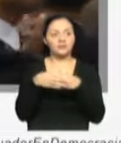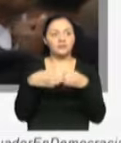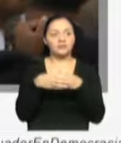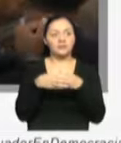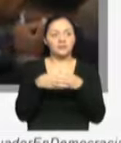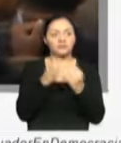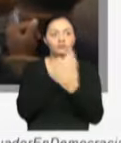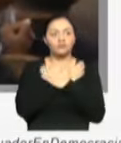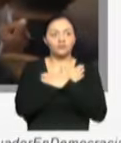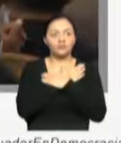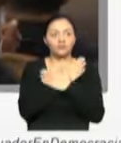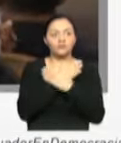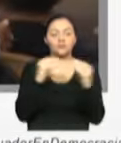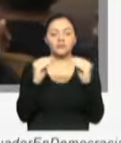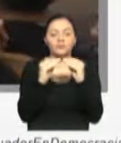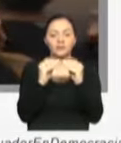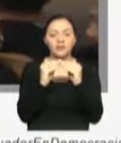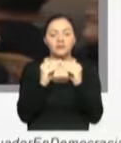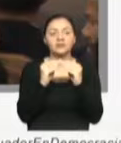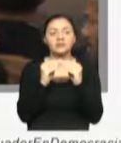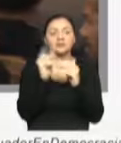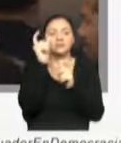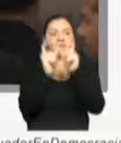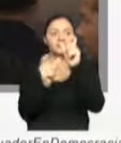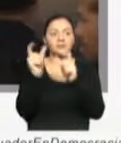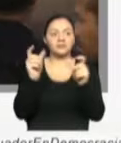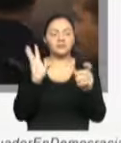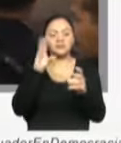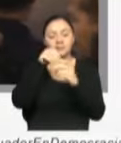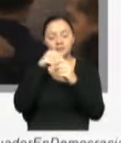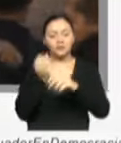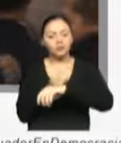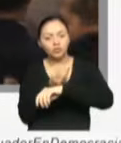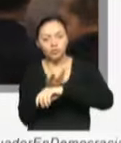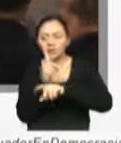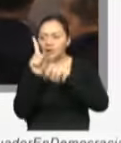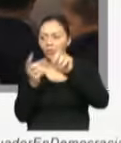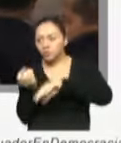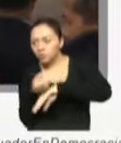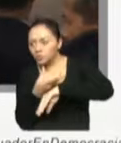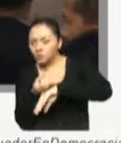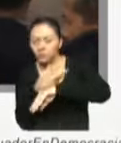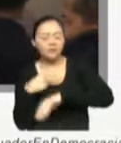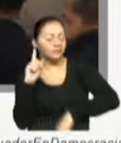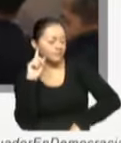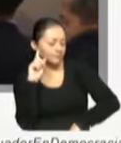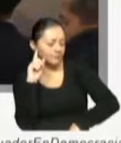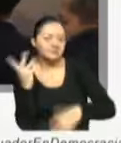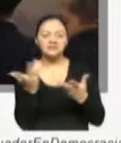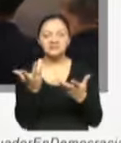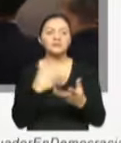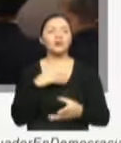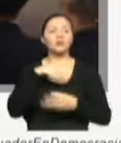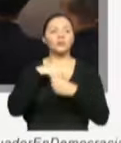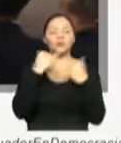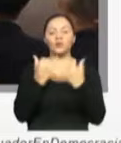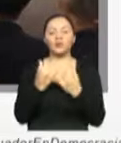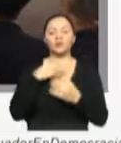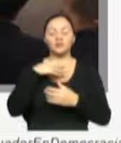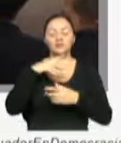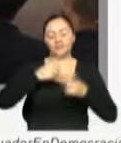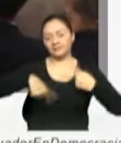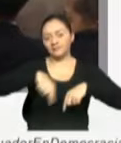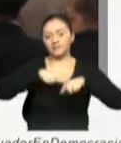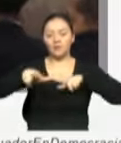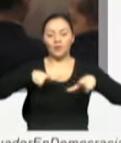muestras de cariño, muestras de aprecio y por supuesto también sugerencias por parte de algunos ciudadanos que se han dado cita hasta este recinto electoral